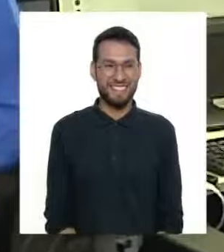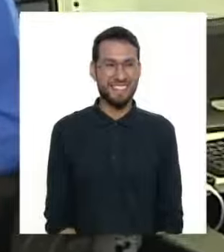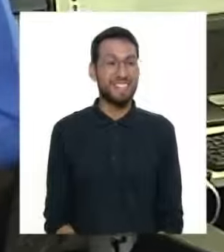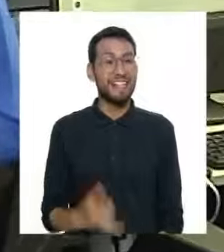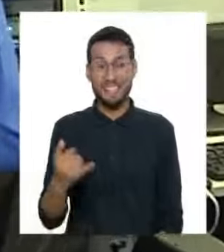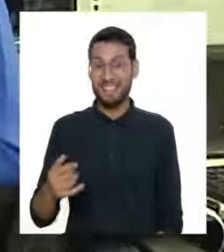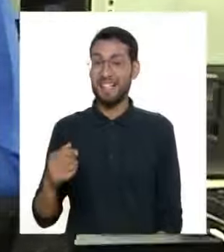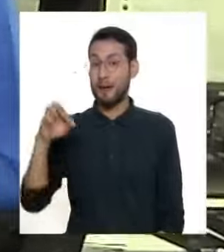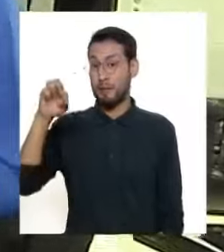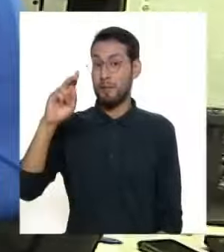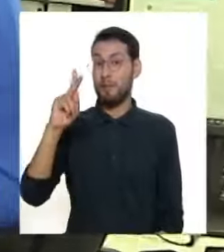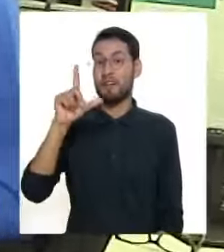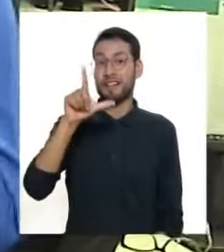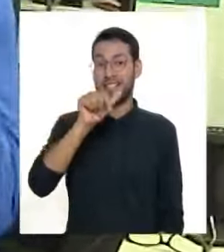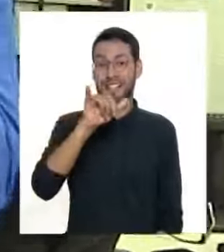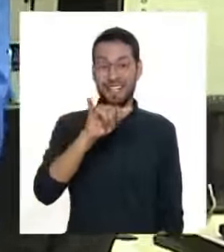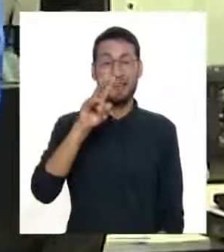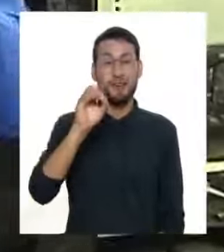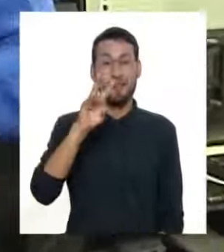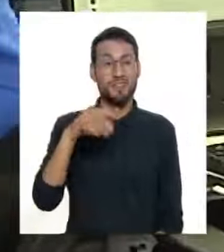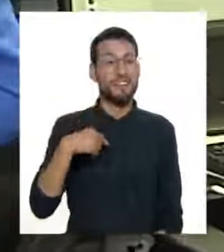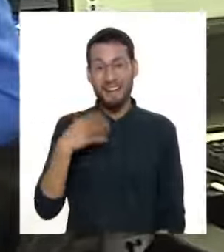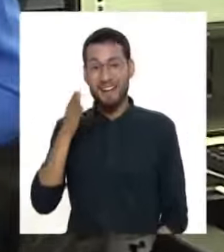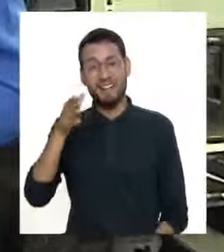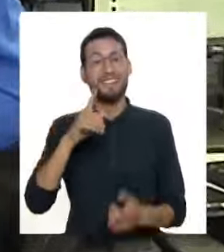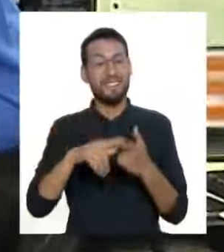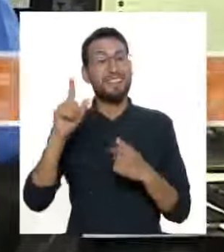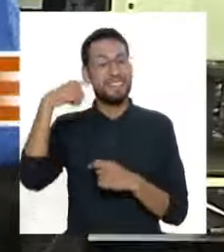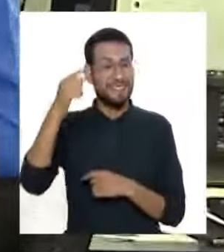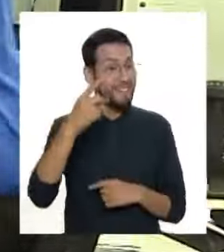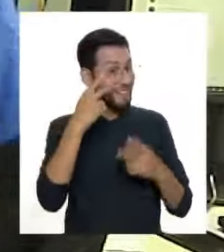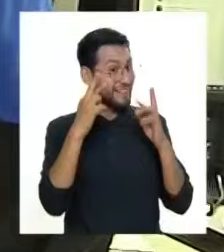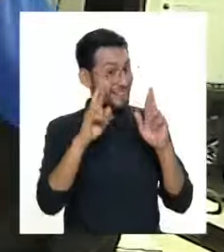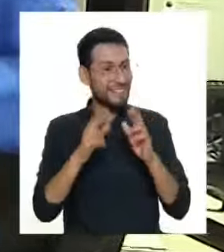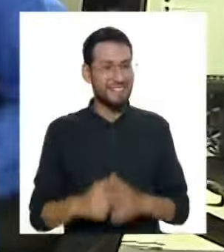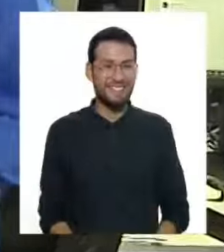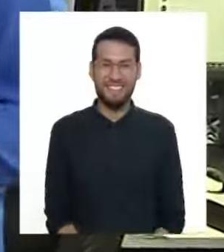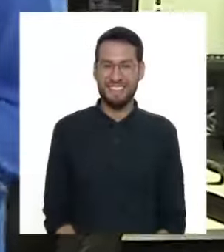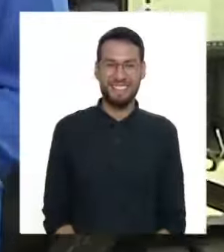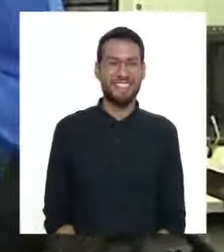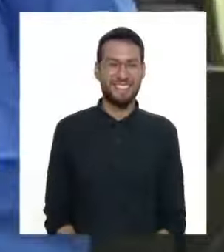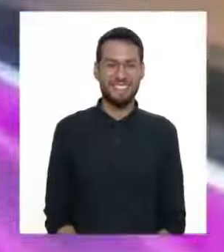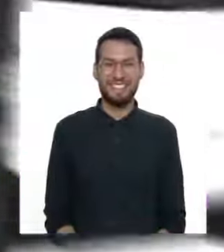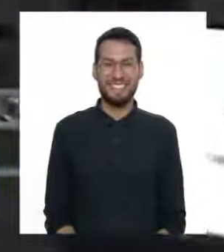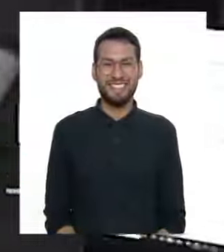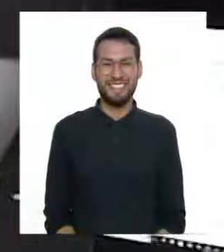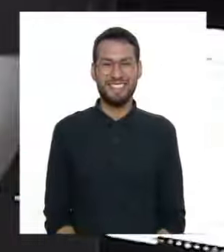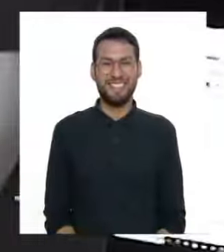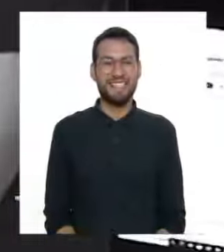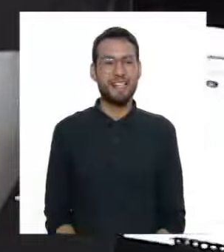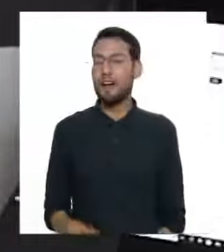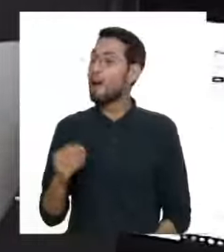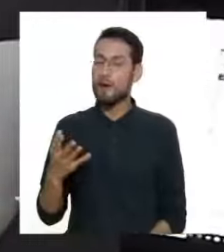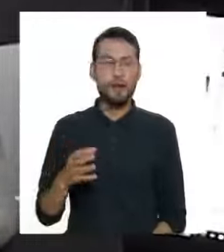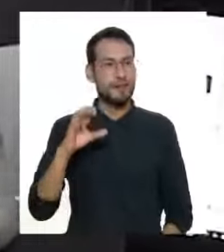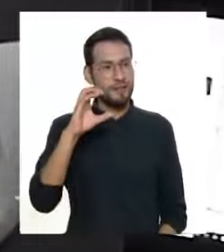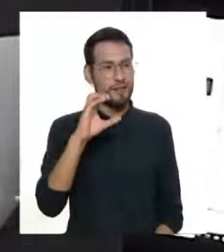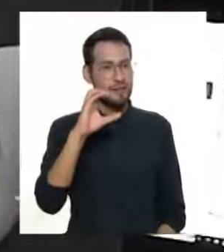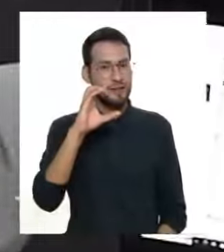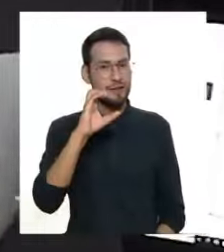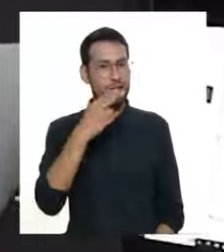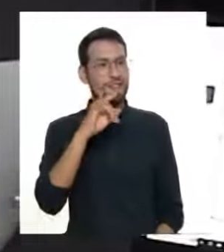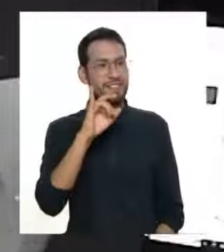El Pukyay 2024, no estuve, pero en Sajlaya sí. Que nos esperen. Soy Aguaychik. ¿Cómo era?